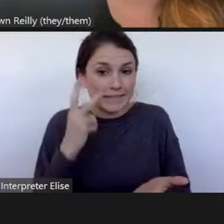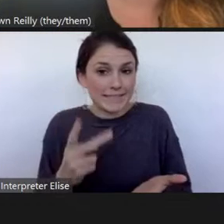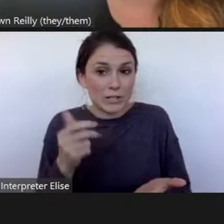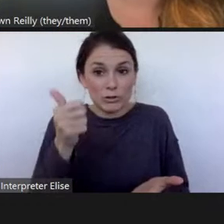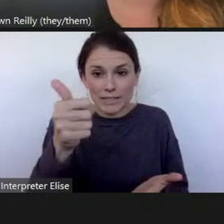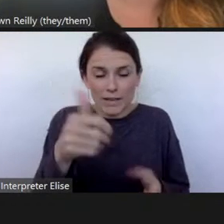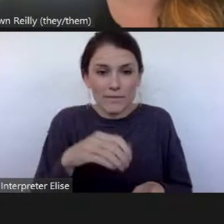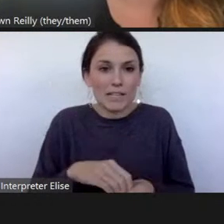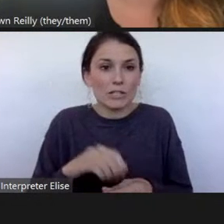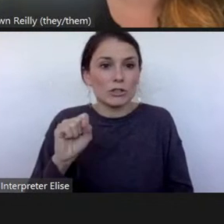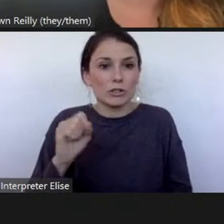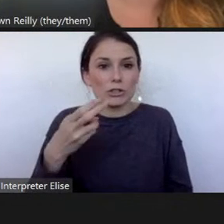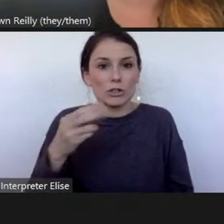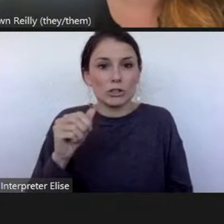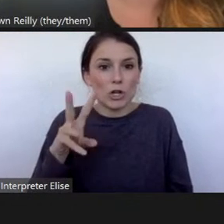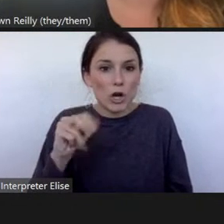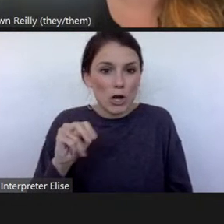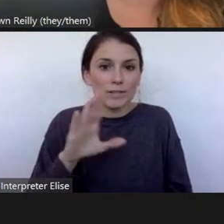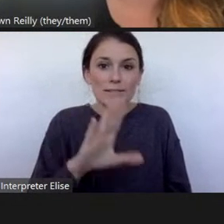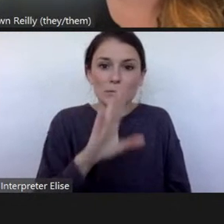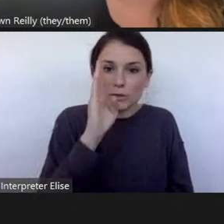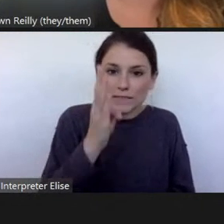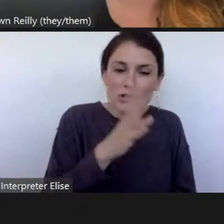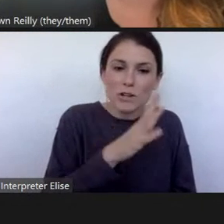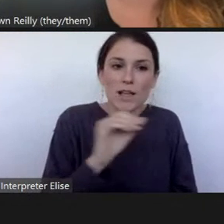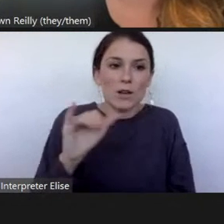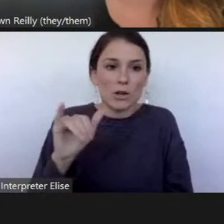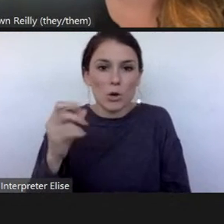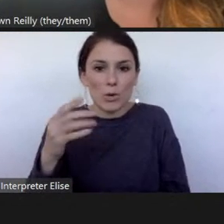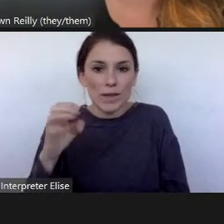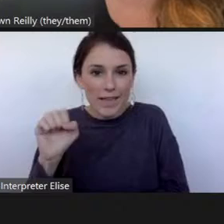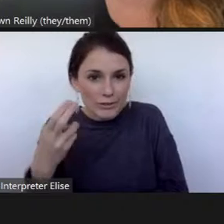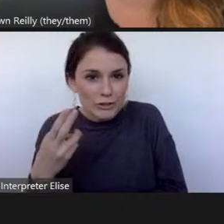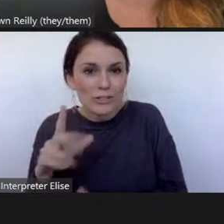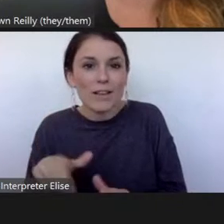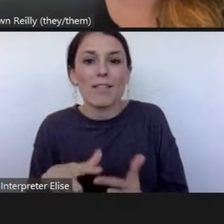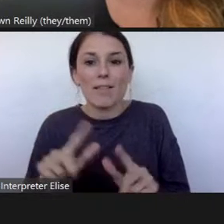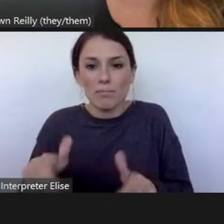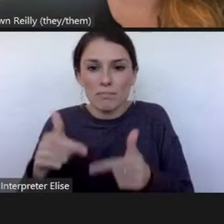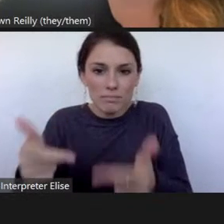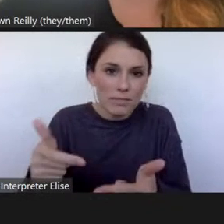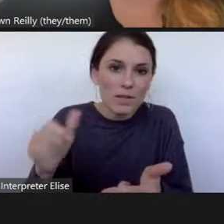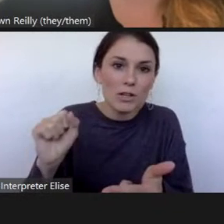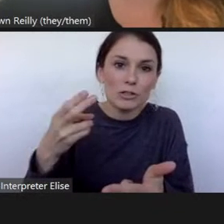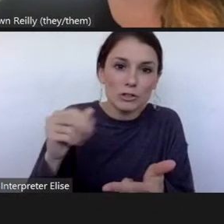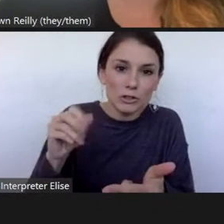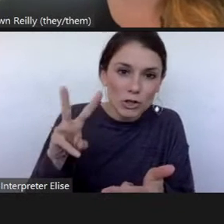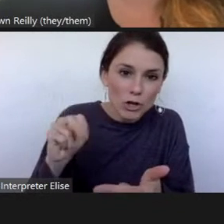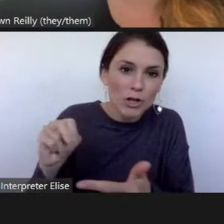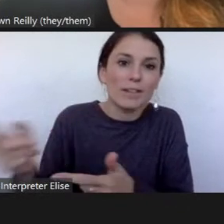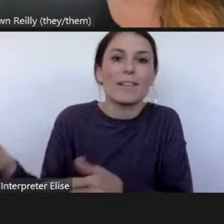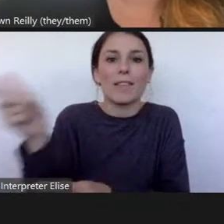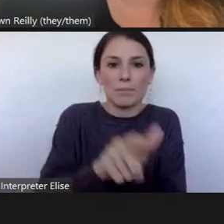Shawn's presentation and in Yogesh's, and then we'll move to Shawn and then to Yogesh.